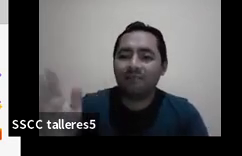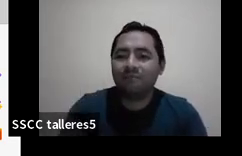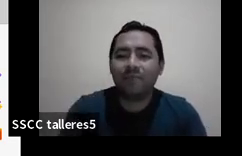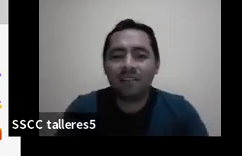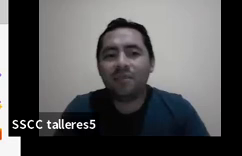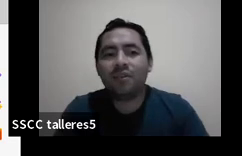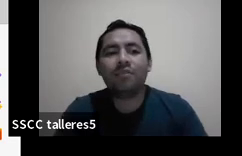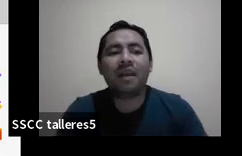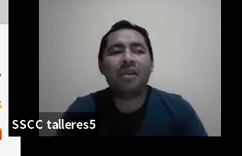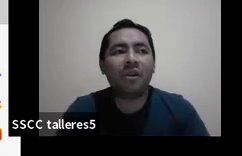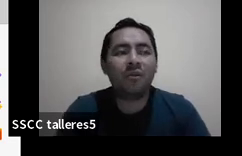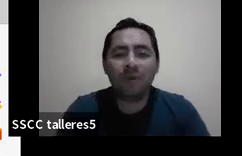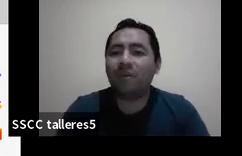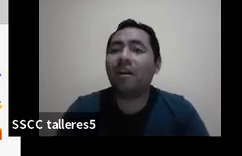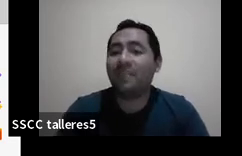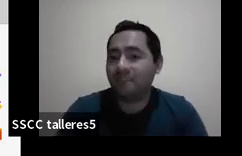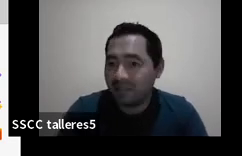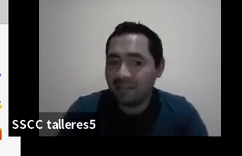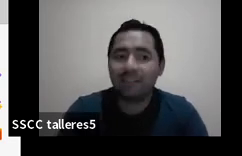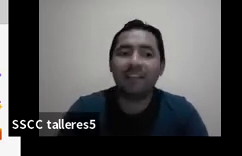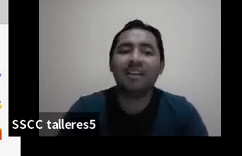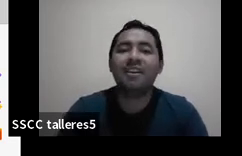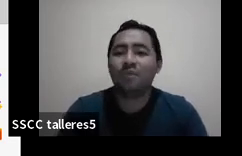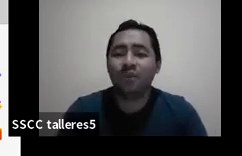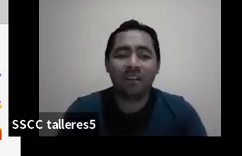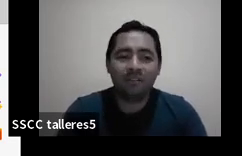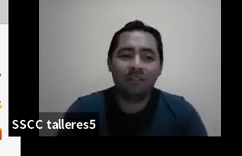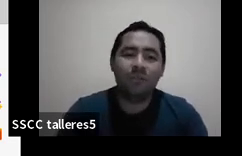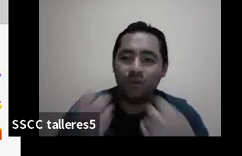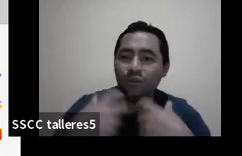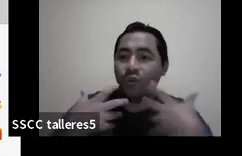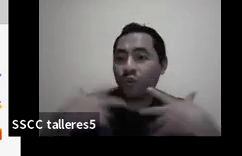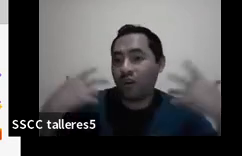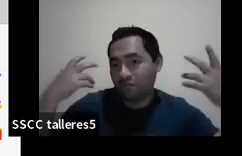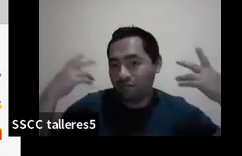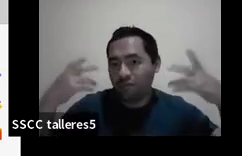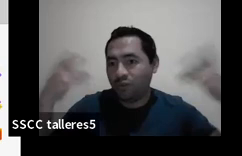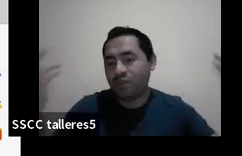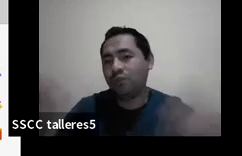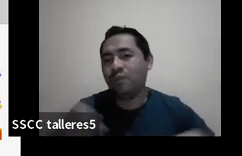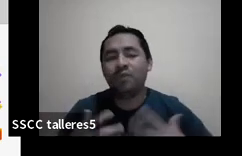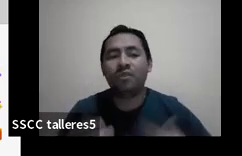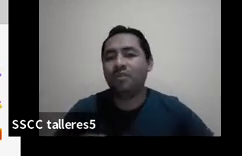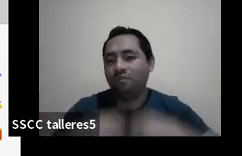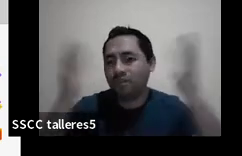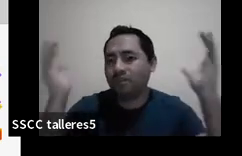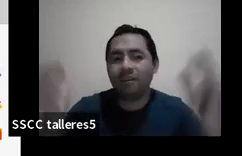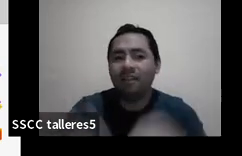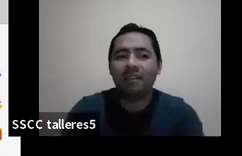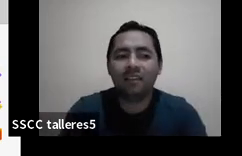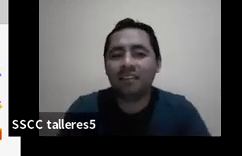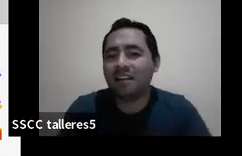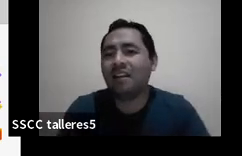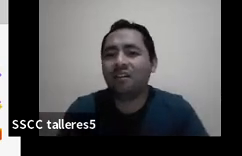se calle, ¿no? Parece medio paradójico, pero a veces pasa, ¿ya? Porque como ellos no controlan, no escuchan sus propios sonidos,